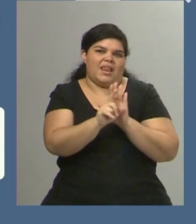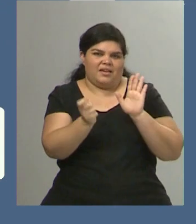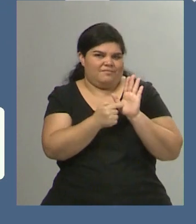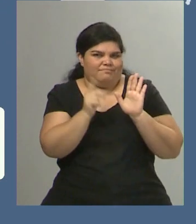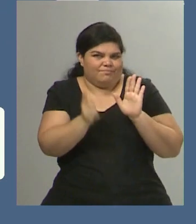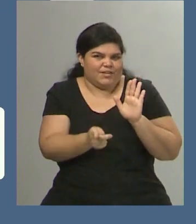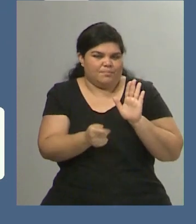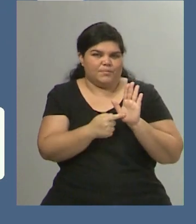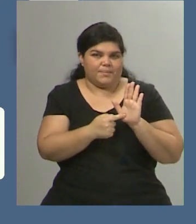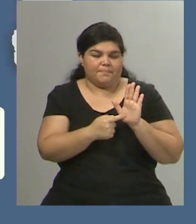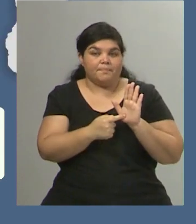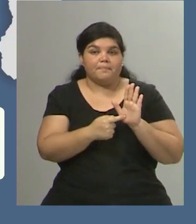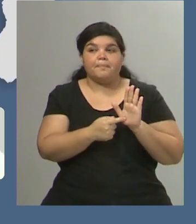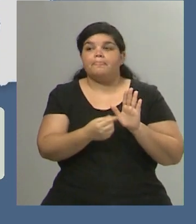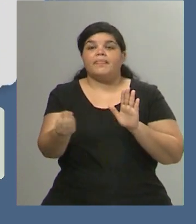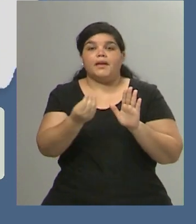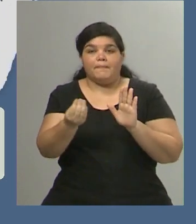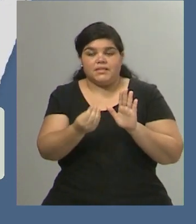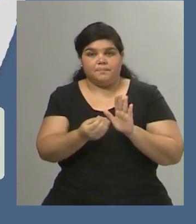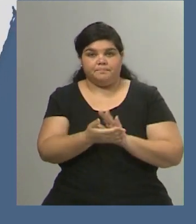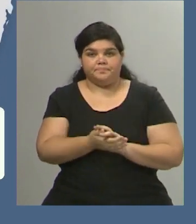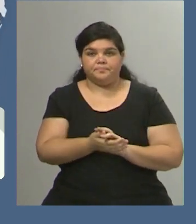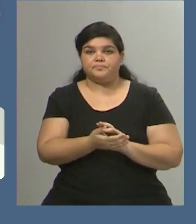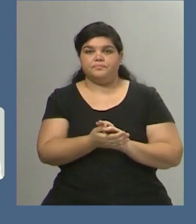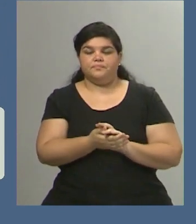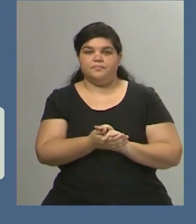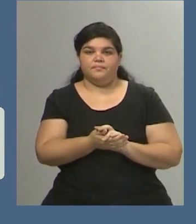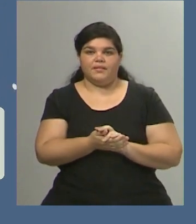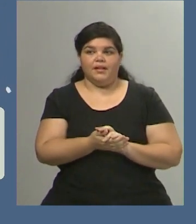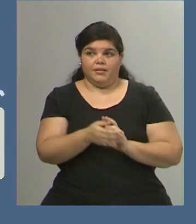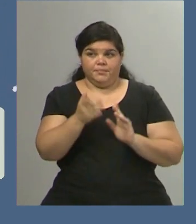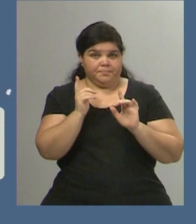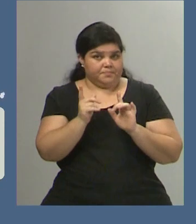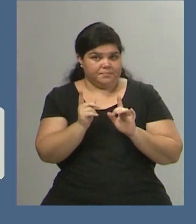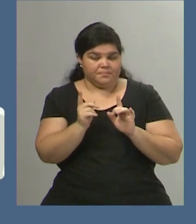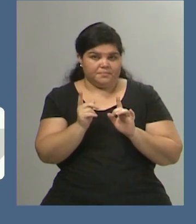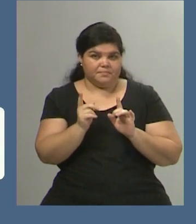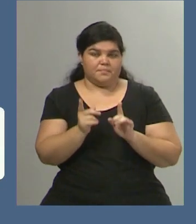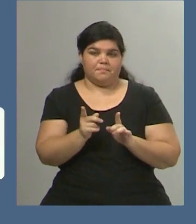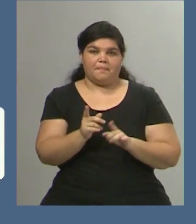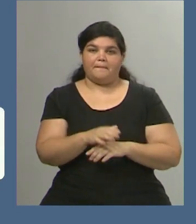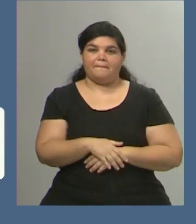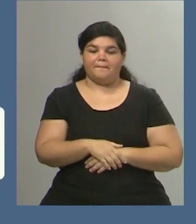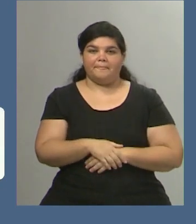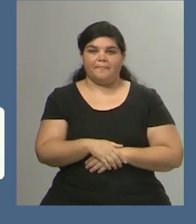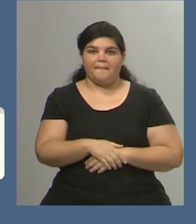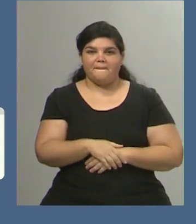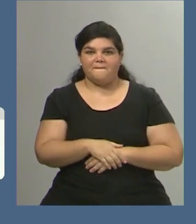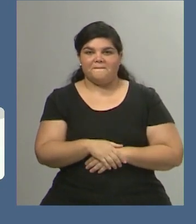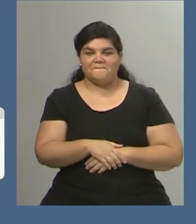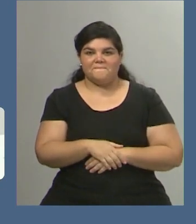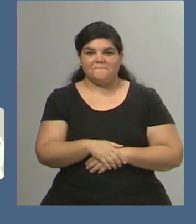que es el atribuir esta idea de que no se puede hacer una